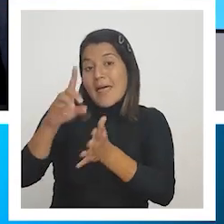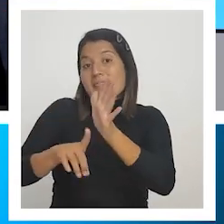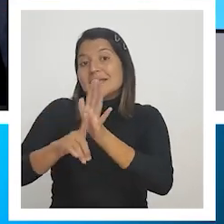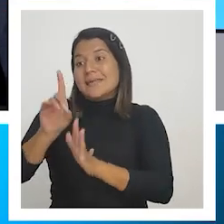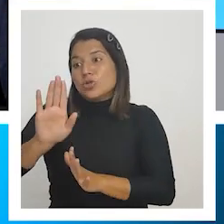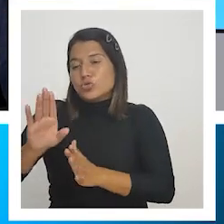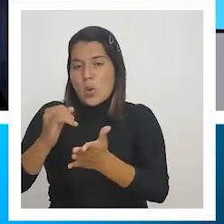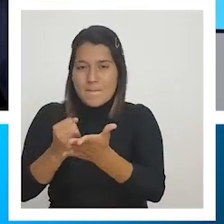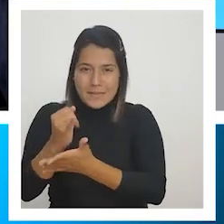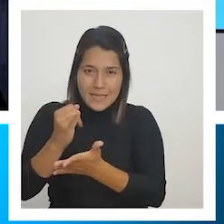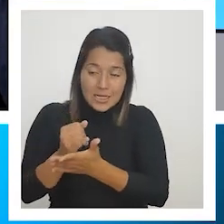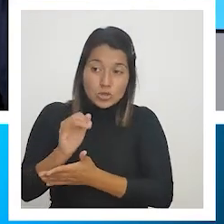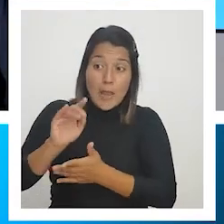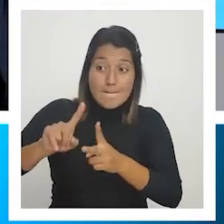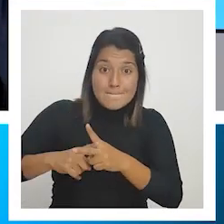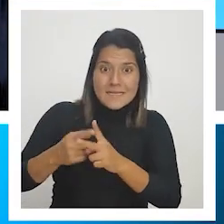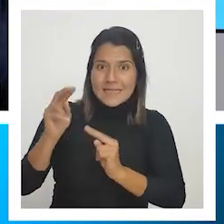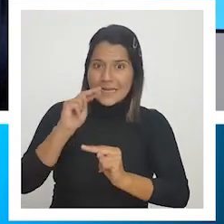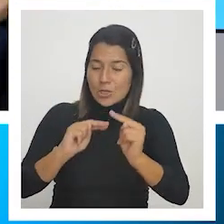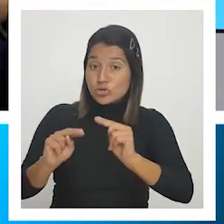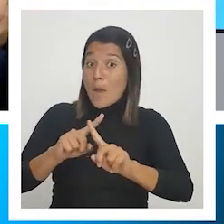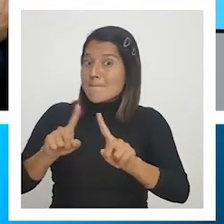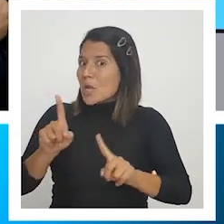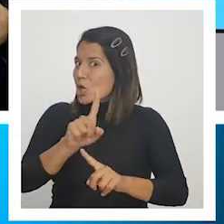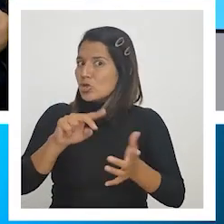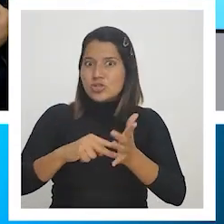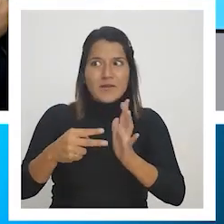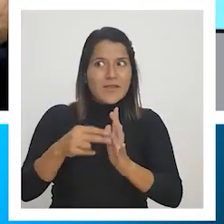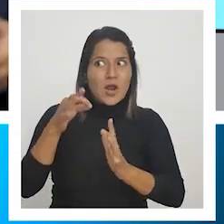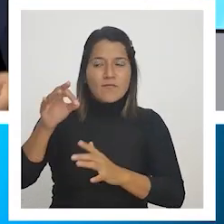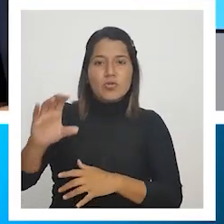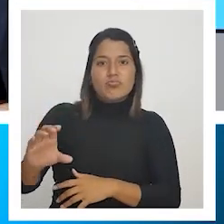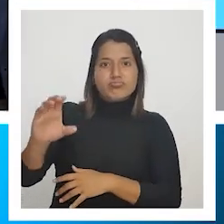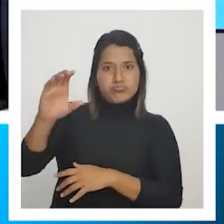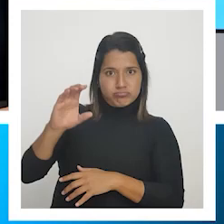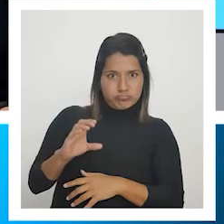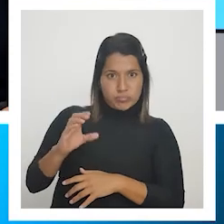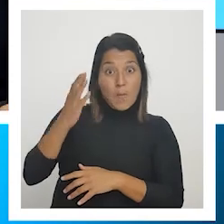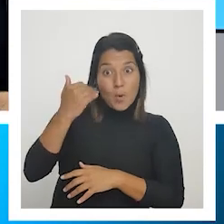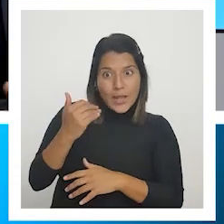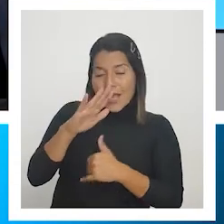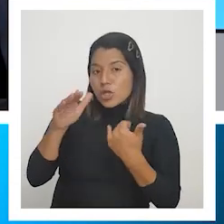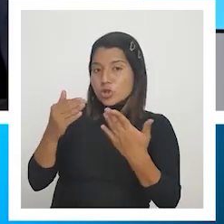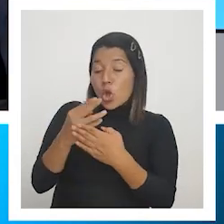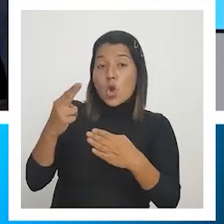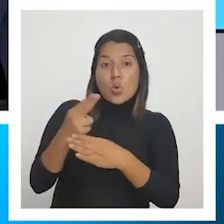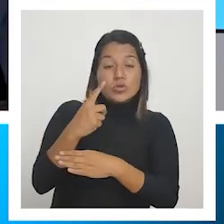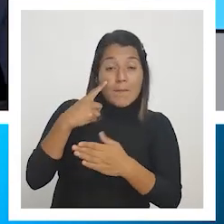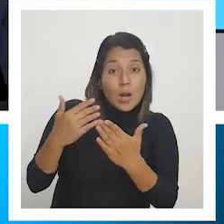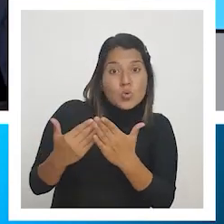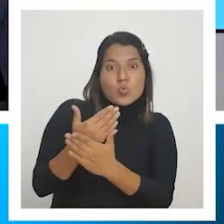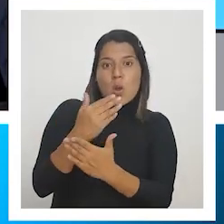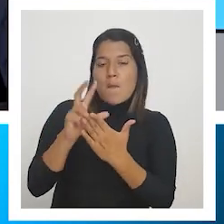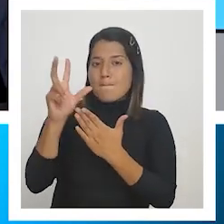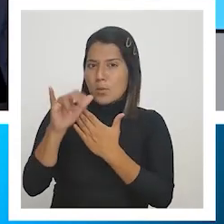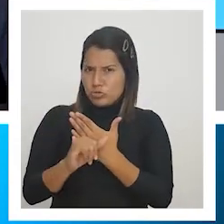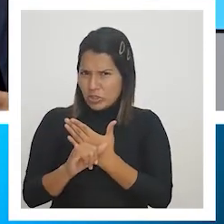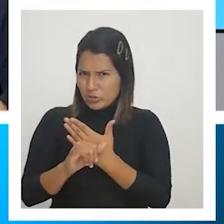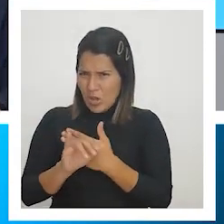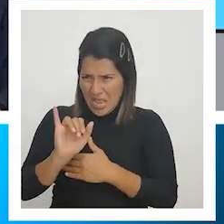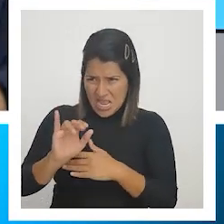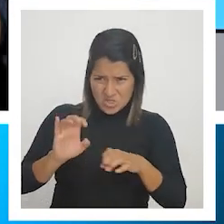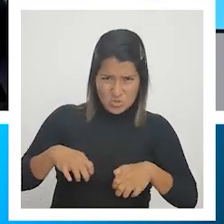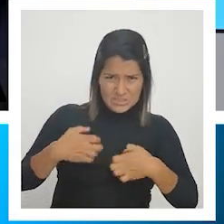sin tener que devolver ni un 5, porque todo lo está invirtiendo en innovación. ¿Existe eso en este país o